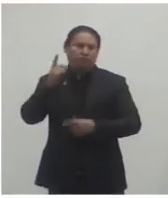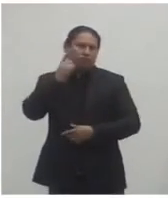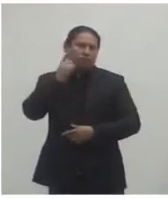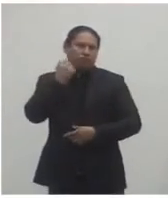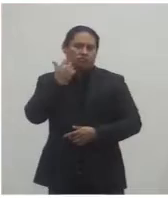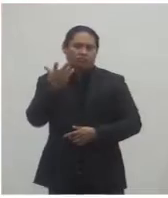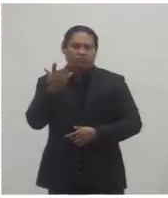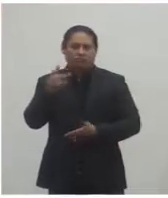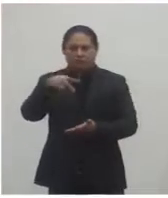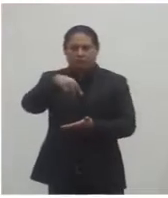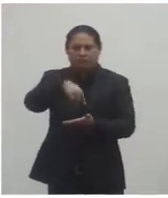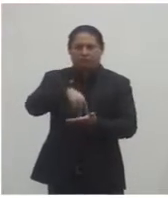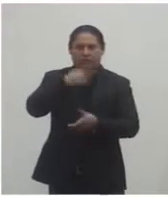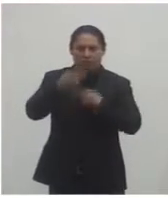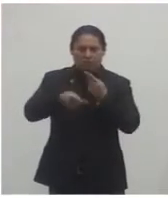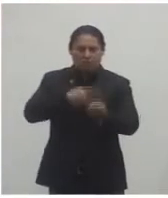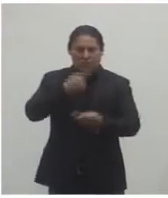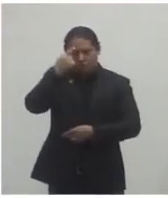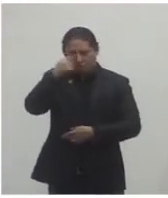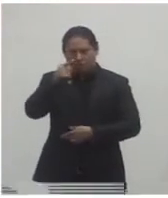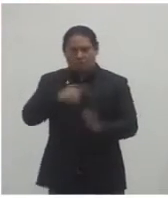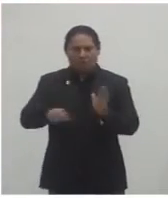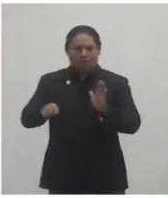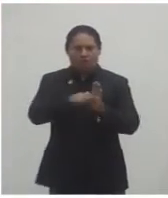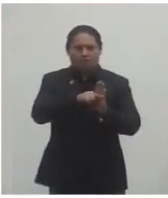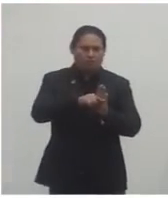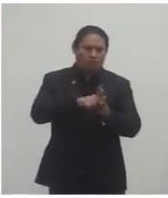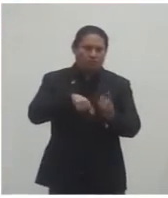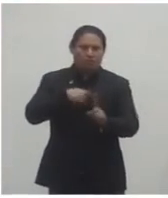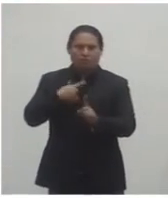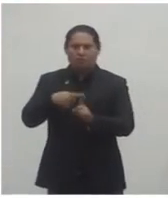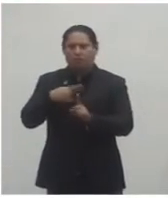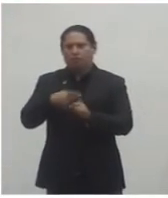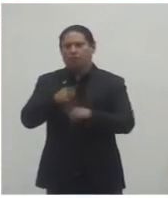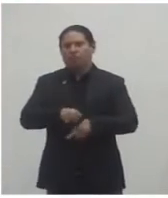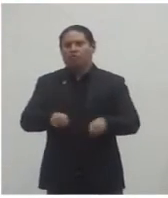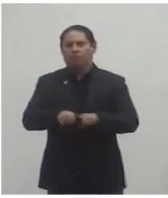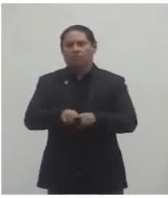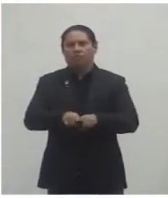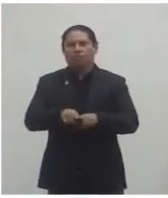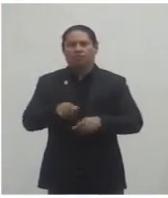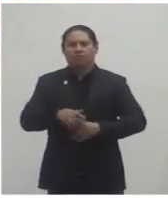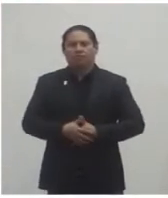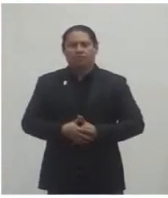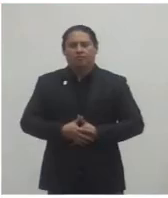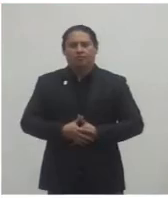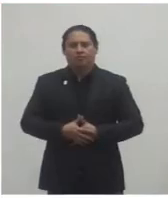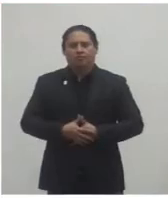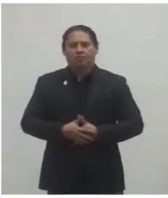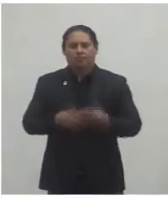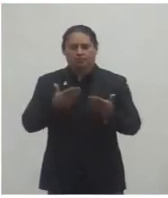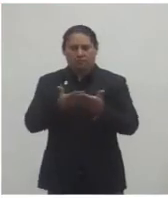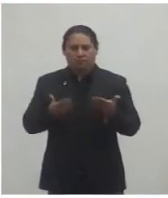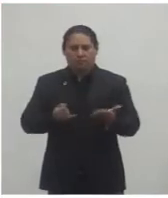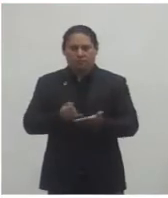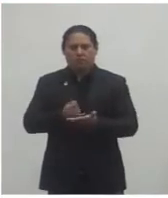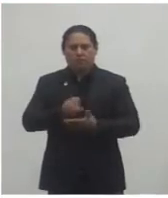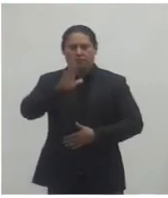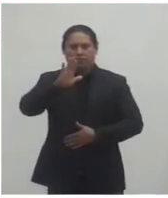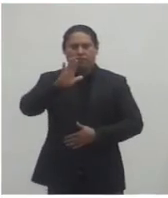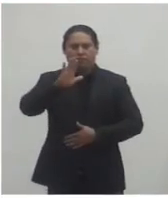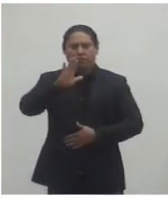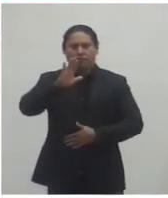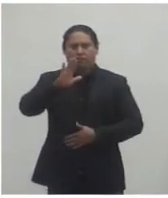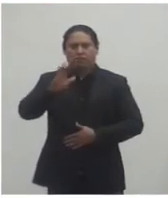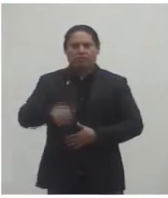de los legisladores desea hacer uso de la palabra para argumentar en contra o a favor de la misma, sírvanse manifestarlo en